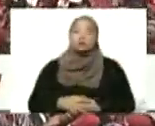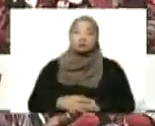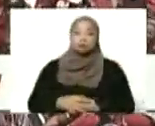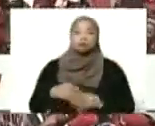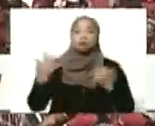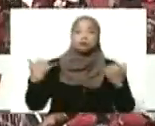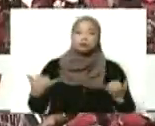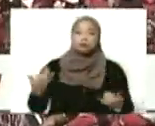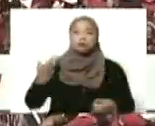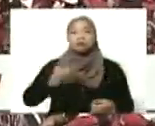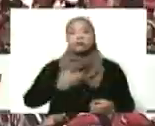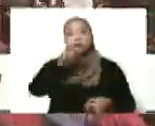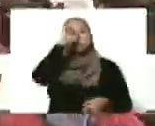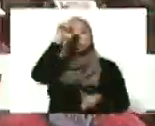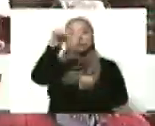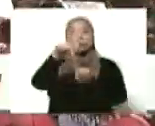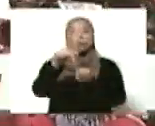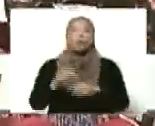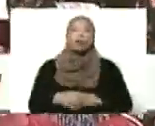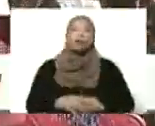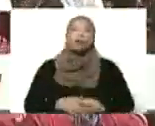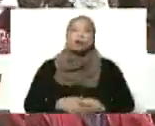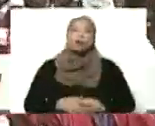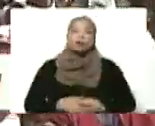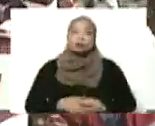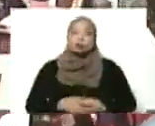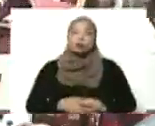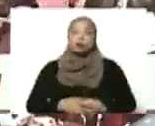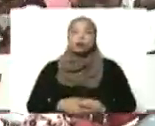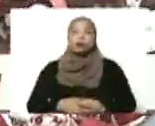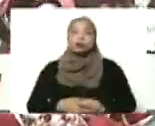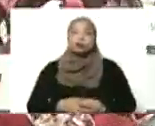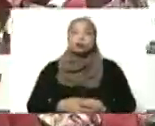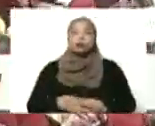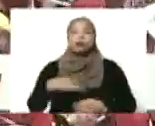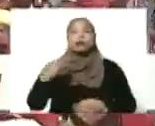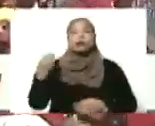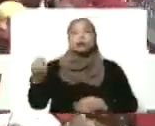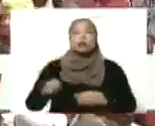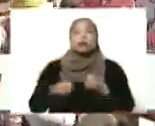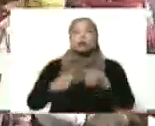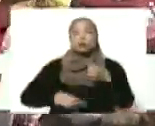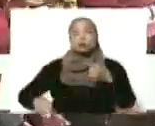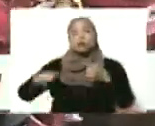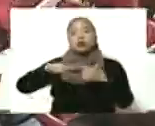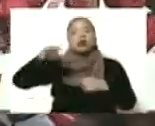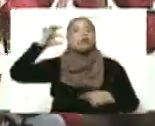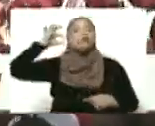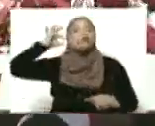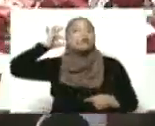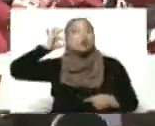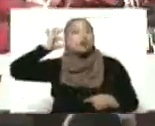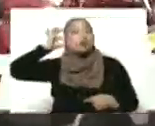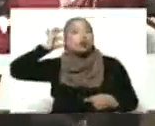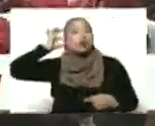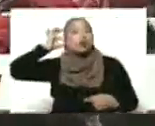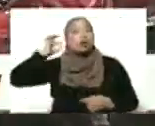estamos alcanzando un nivel superior. Y ese nivel superior tiene que